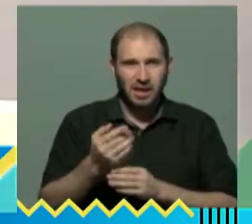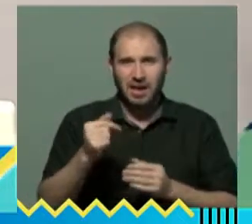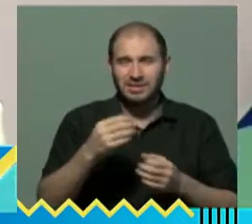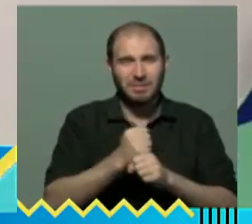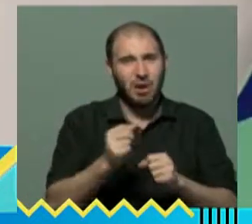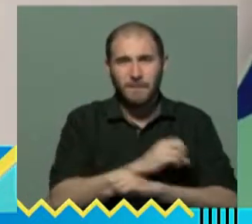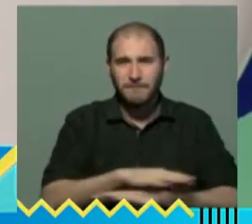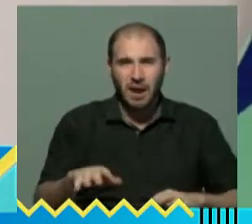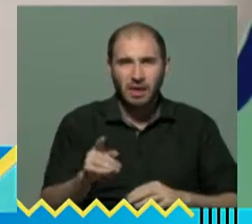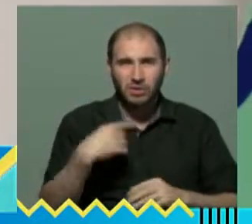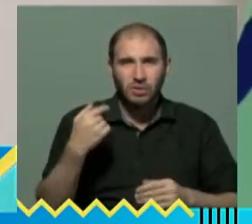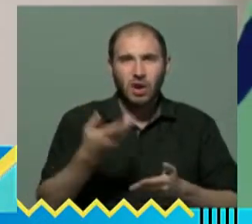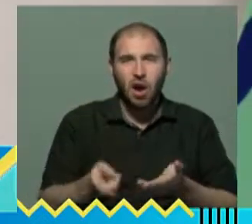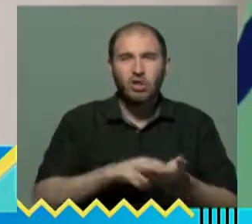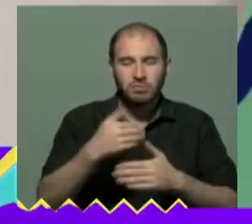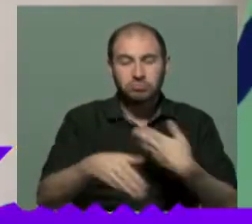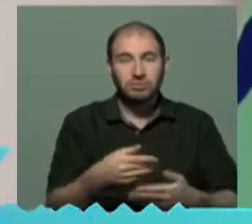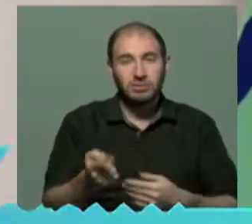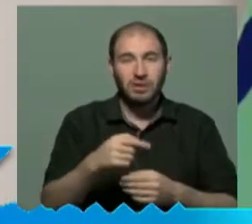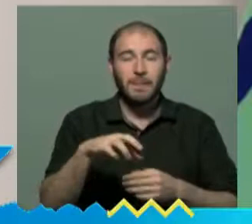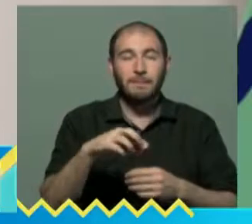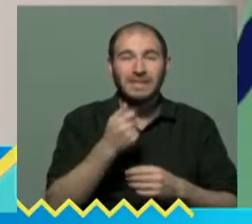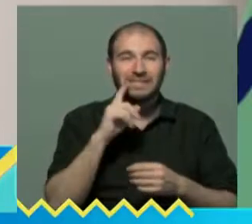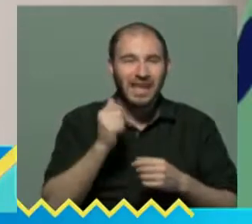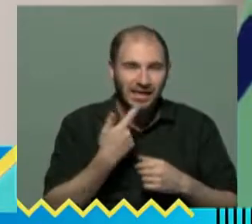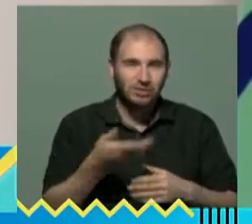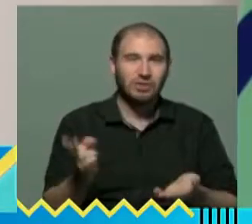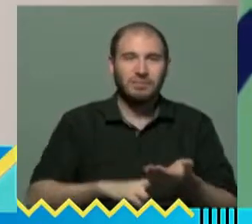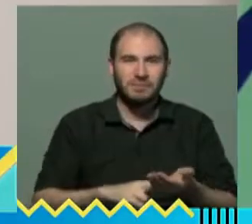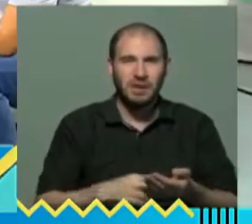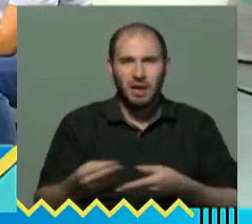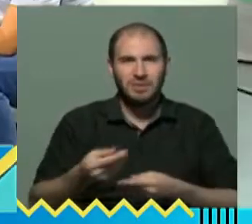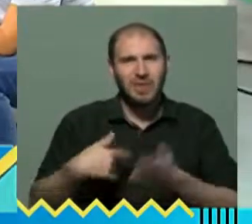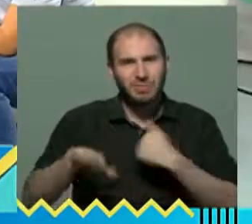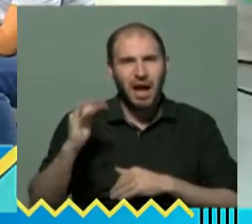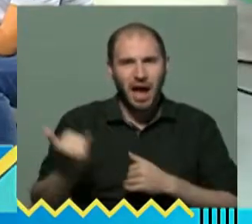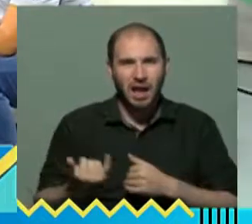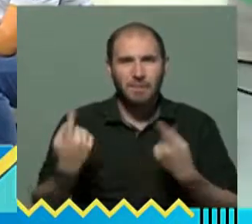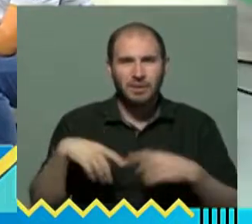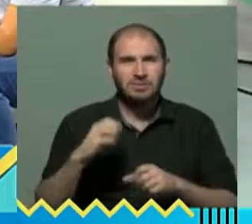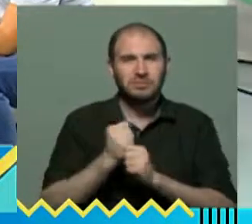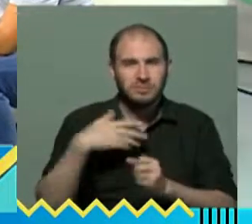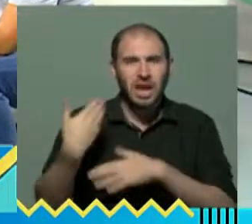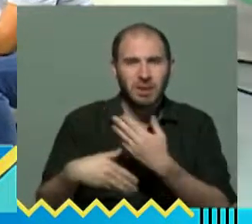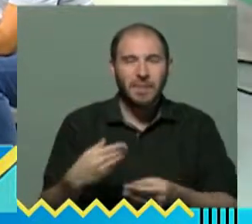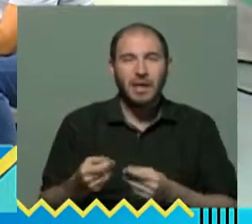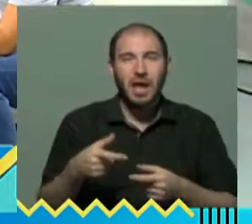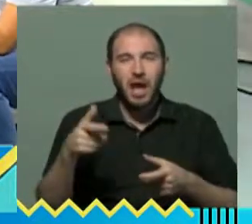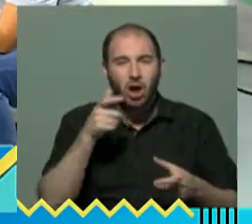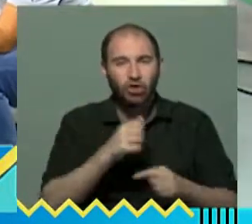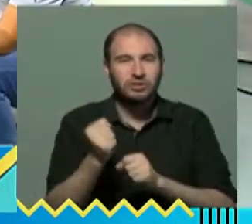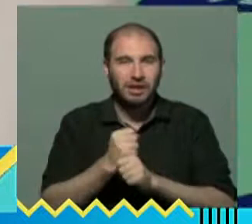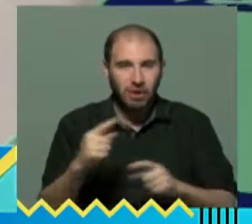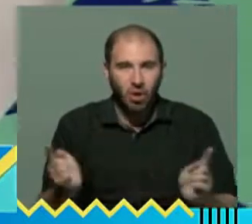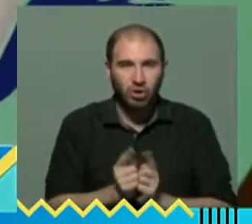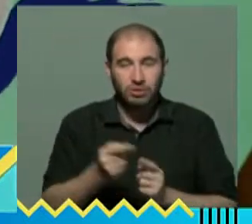mal. Nosotros lo estamos volviendo a aplicar y por eso recaen en las pasantías. Claramente hay empresas que se van a abusar, pero nos estamos trabajando para que las pasantías funcionen, tanto